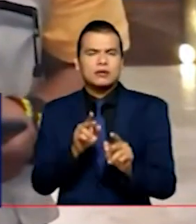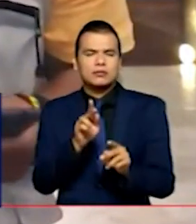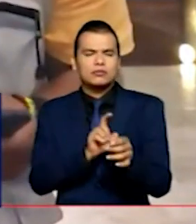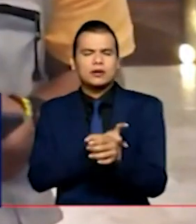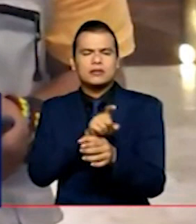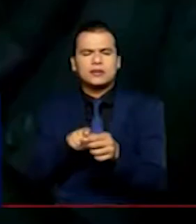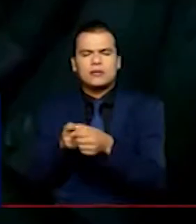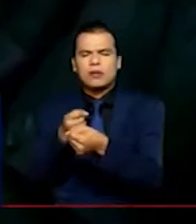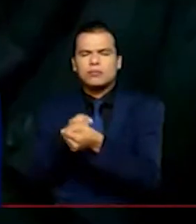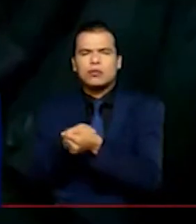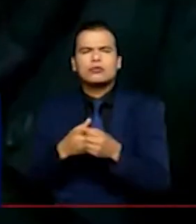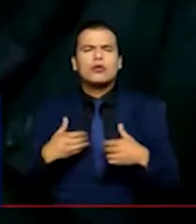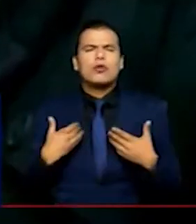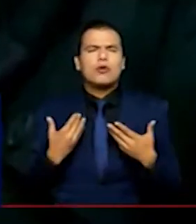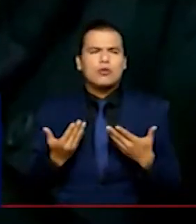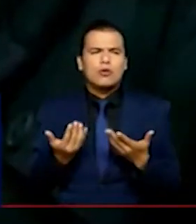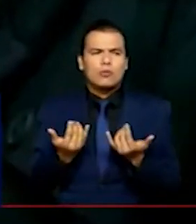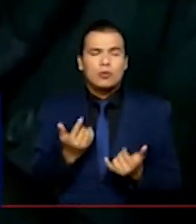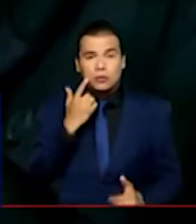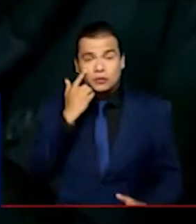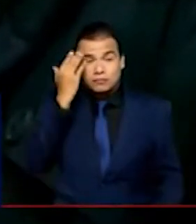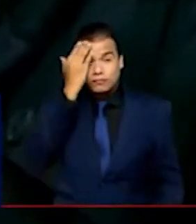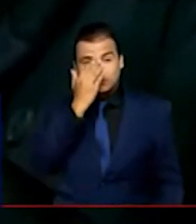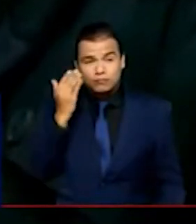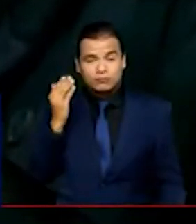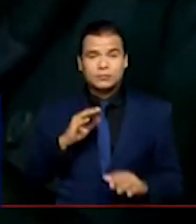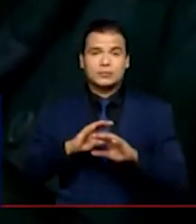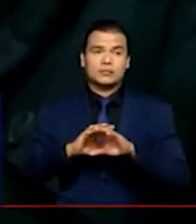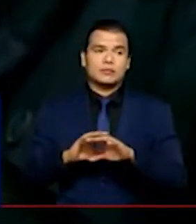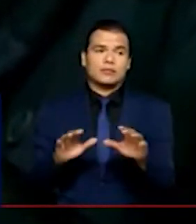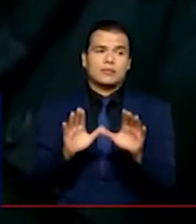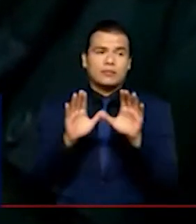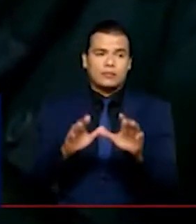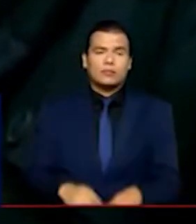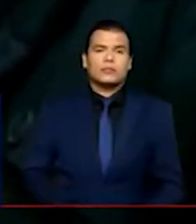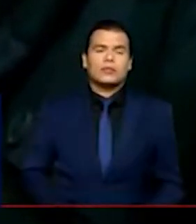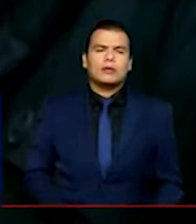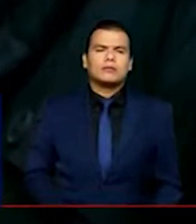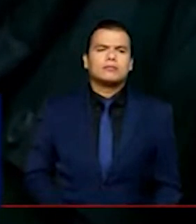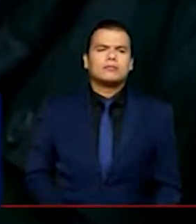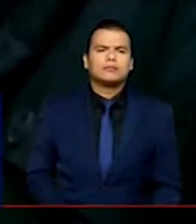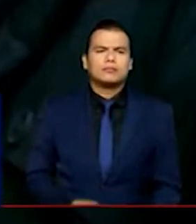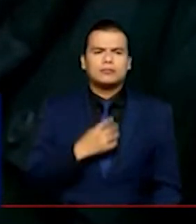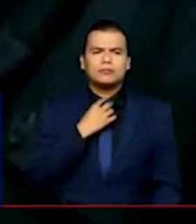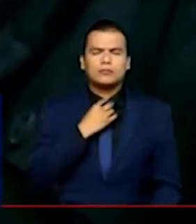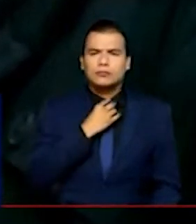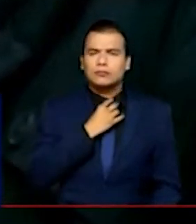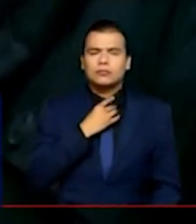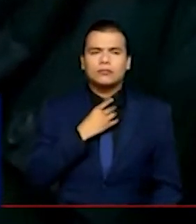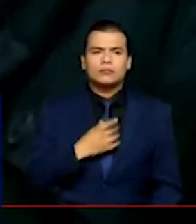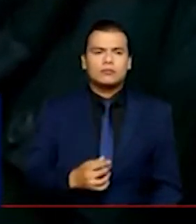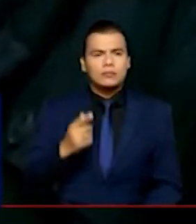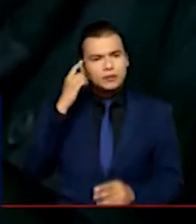este proceso de paz. Tenemos al fondo al gran insurgente mexicano Hidalgo. Nos alienta